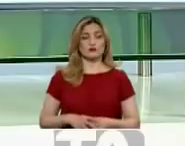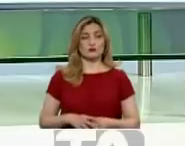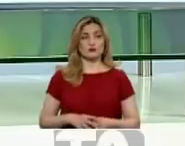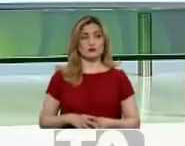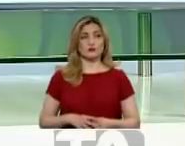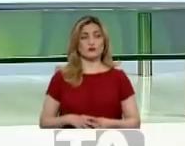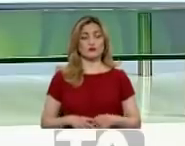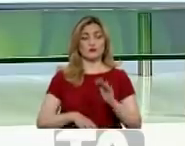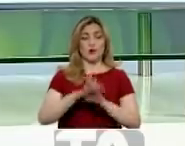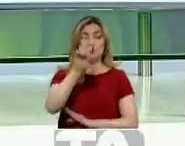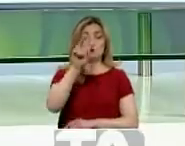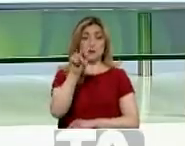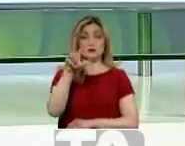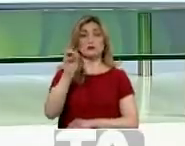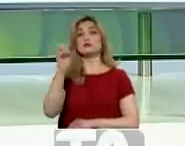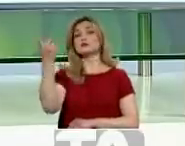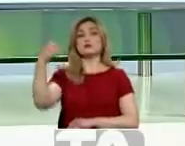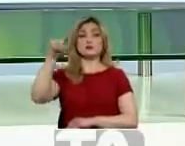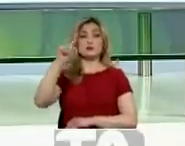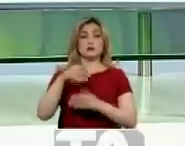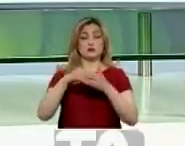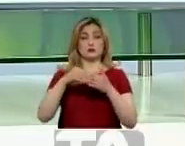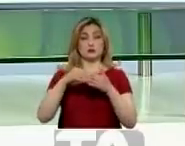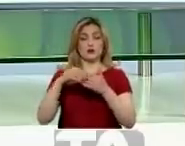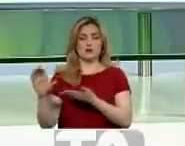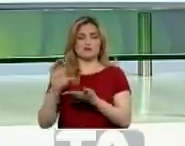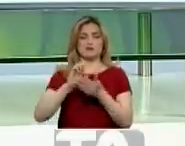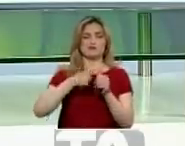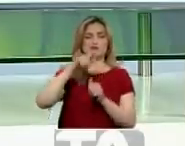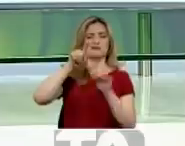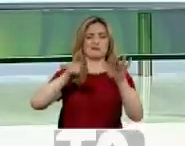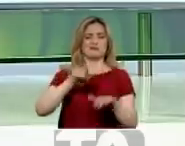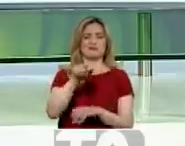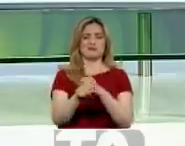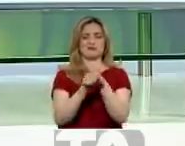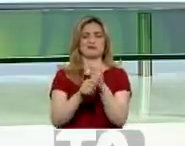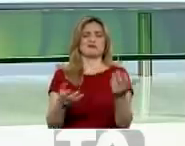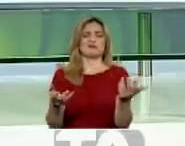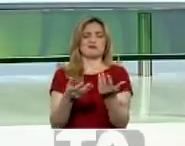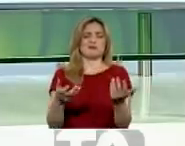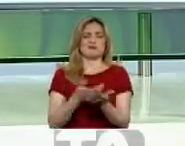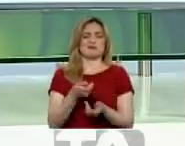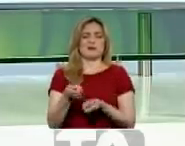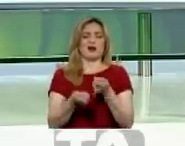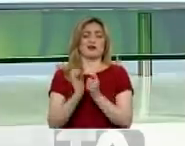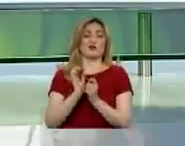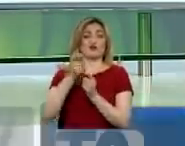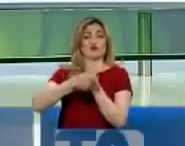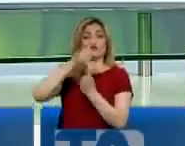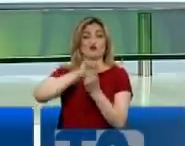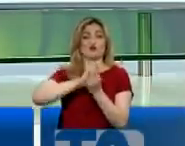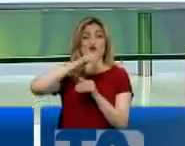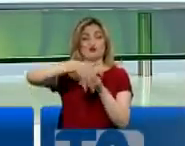más de 2.300 millones de dólares ingresaron al fisco solo durante el primer semestre de este año producto de la exportación de banano el